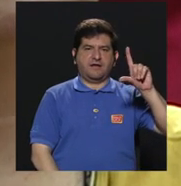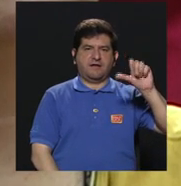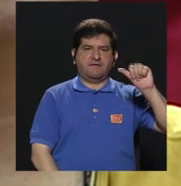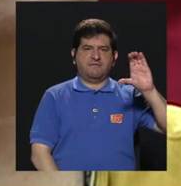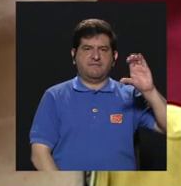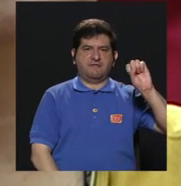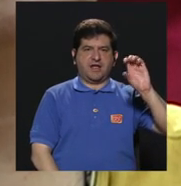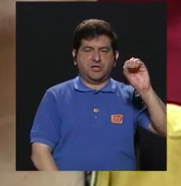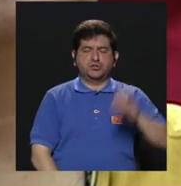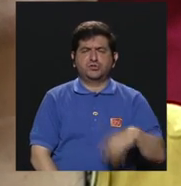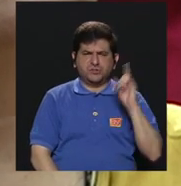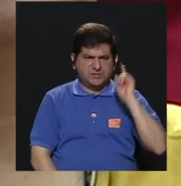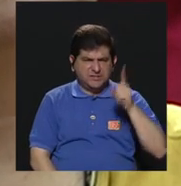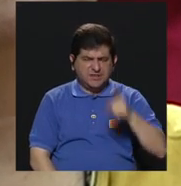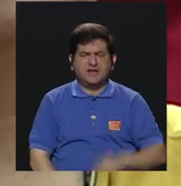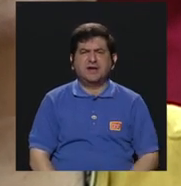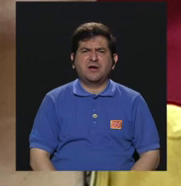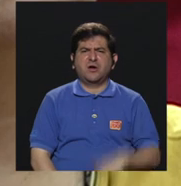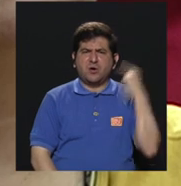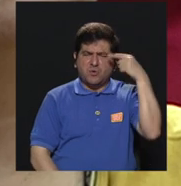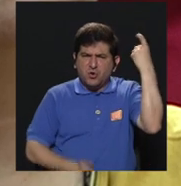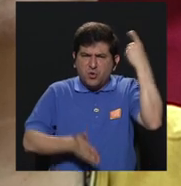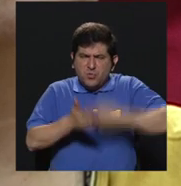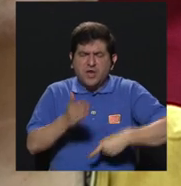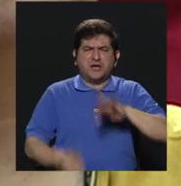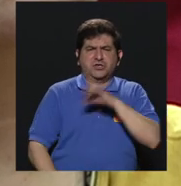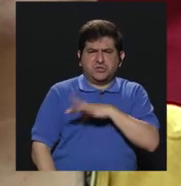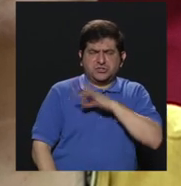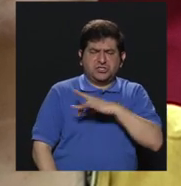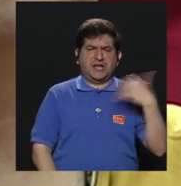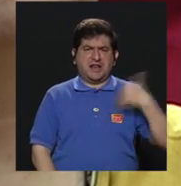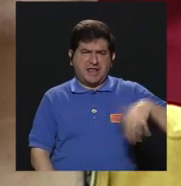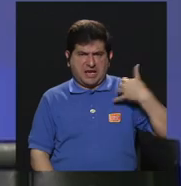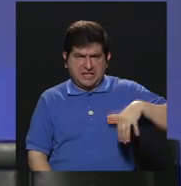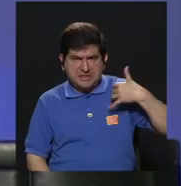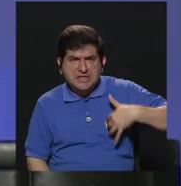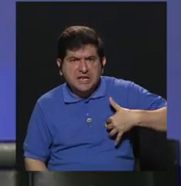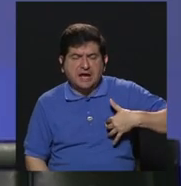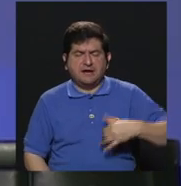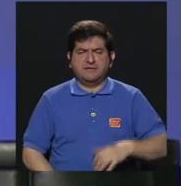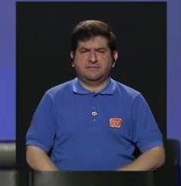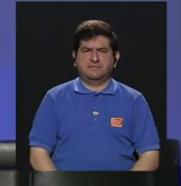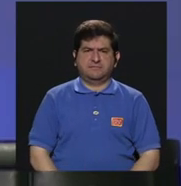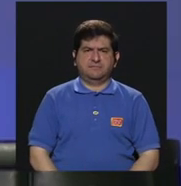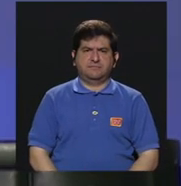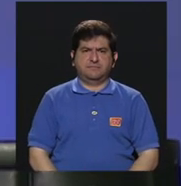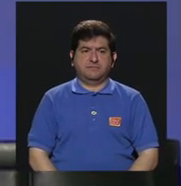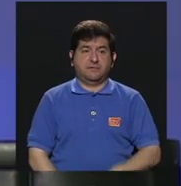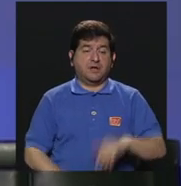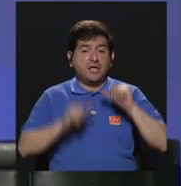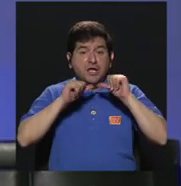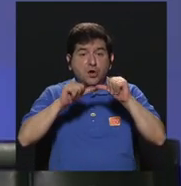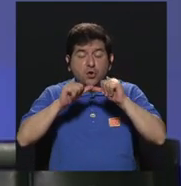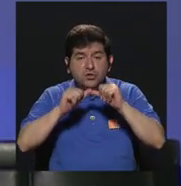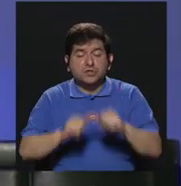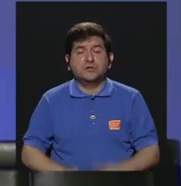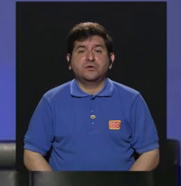estaba amenazada por las dictaduras de entonces en Chile y en Argentina, y su